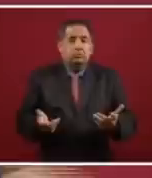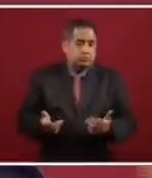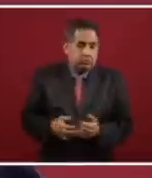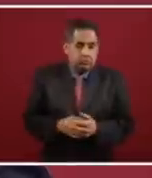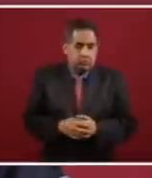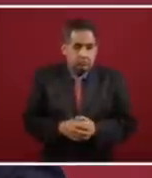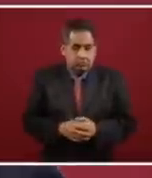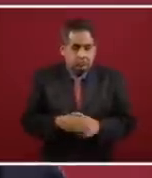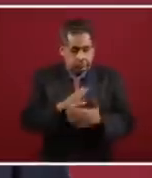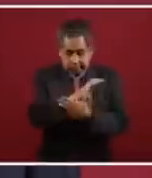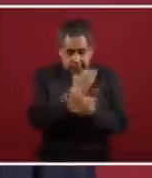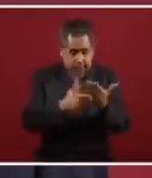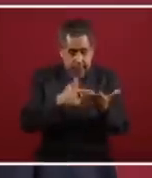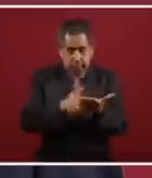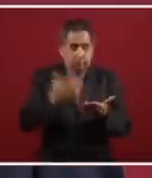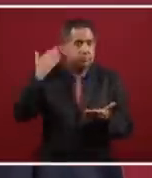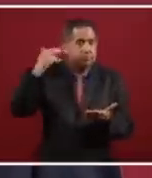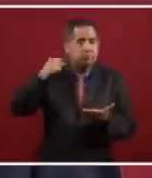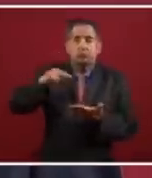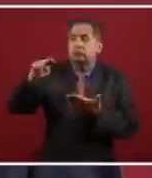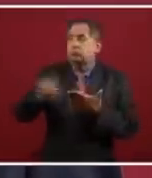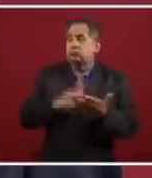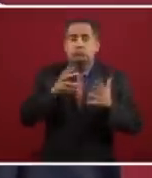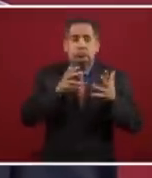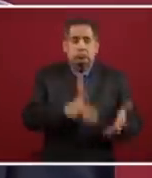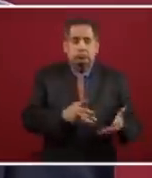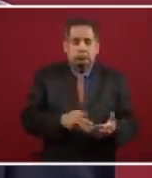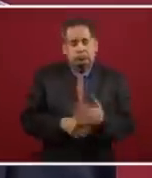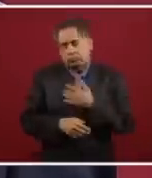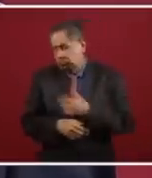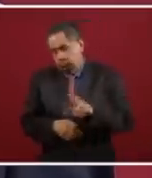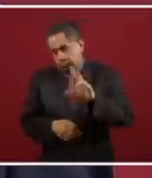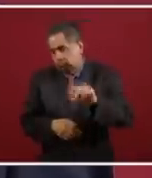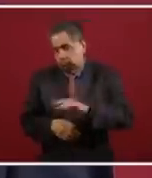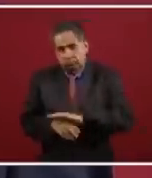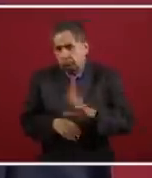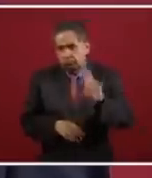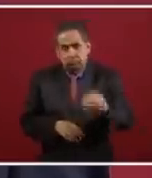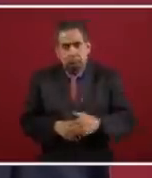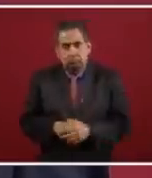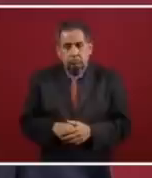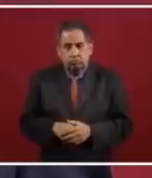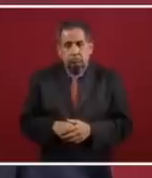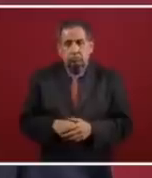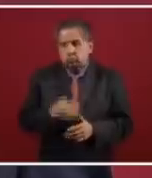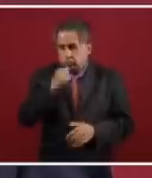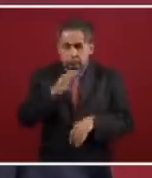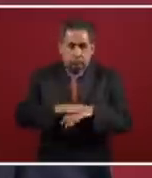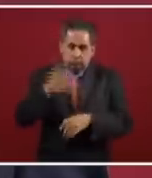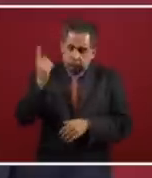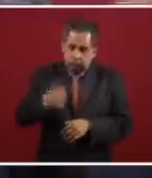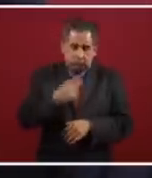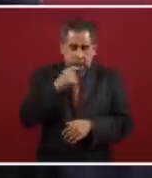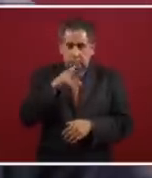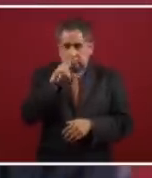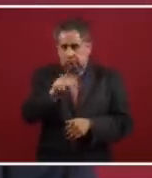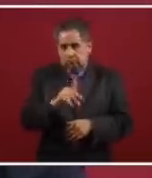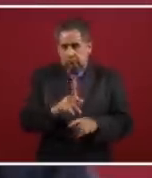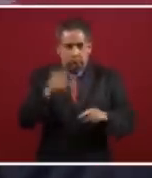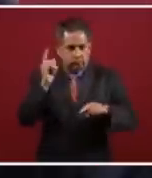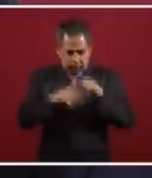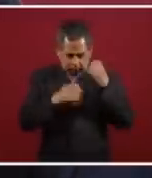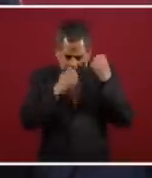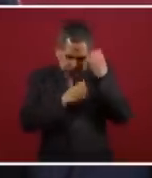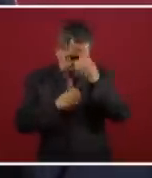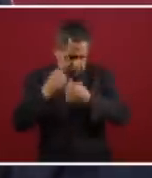porque el contrato está así. No, ya di la instrucción, todo esto se tiene que